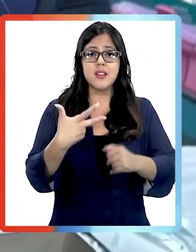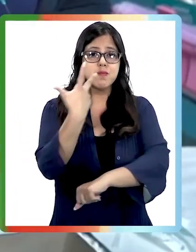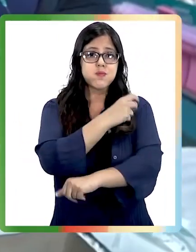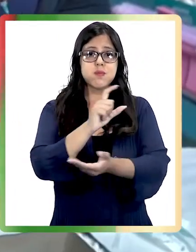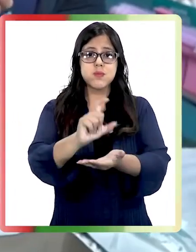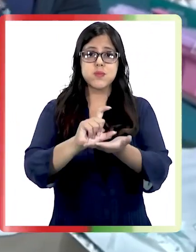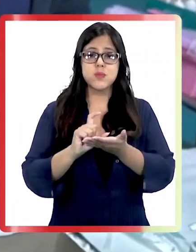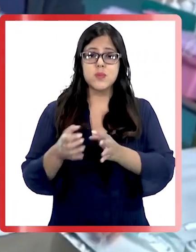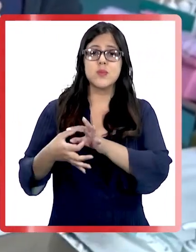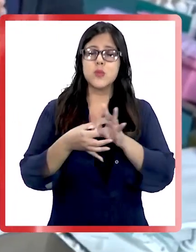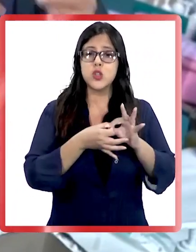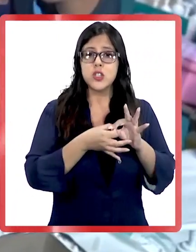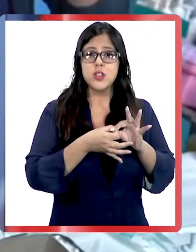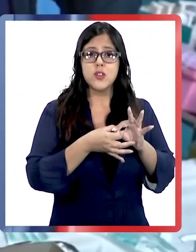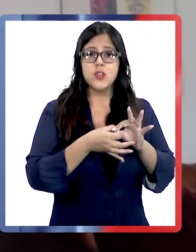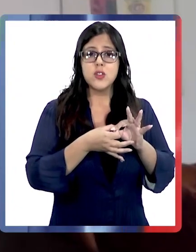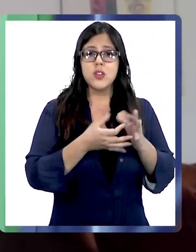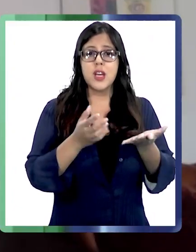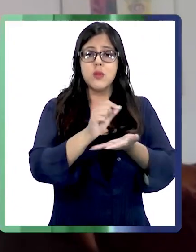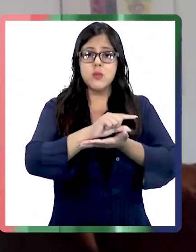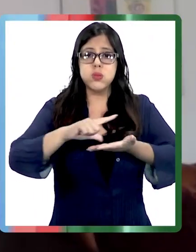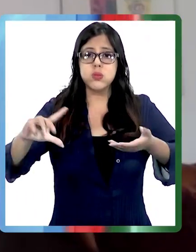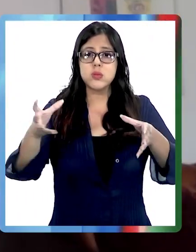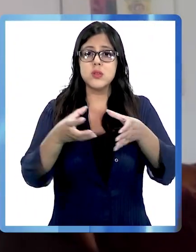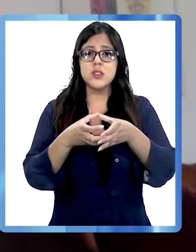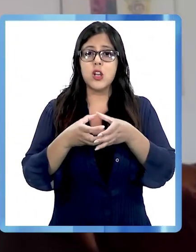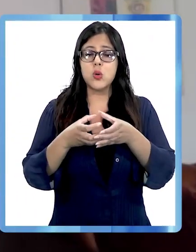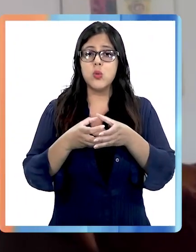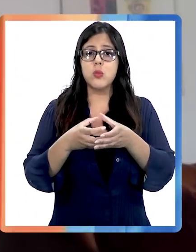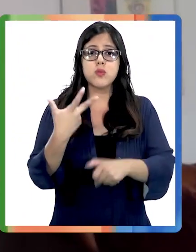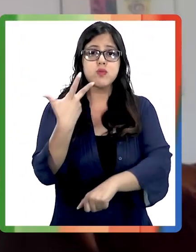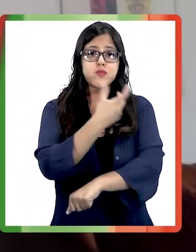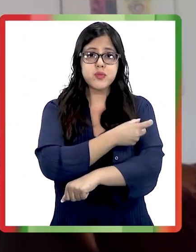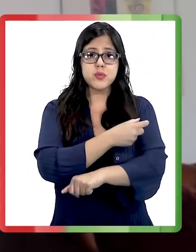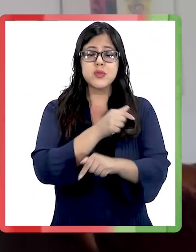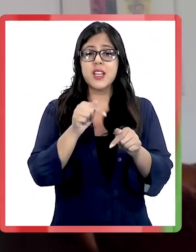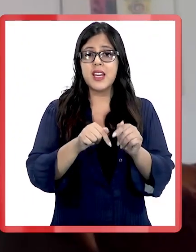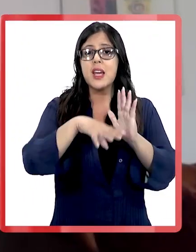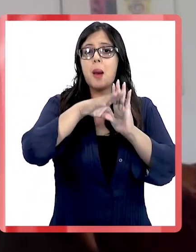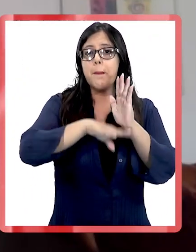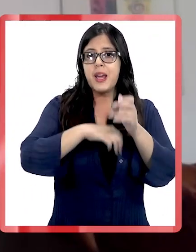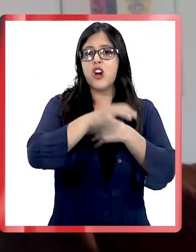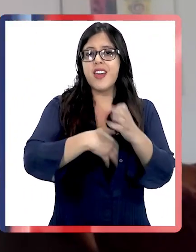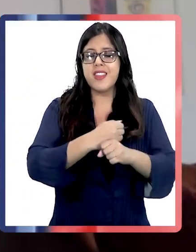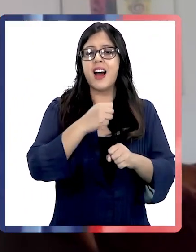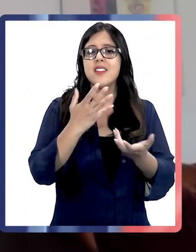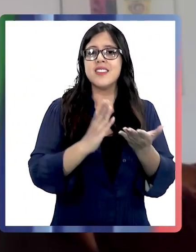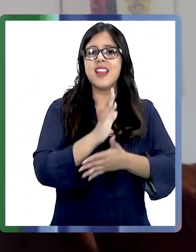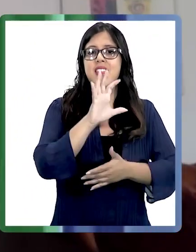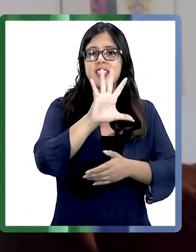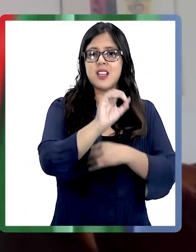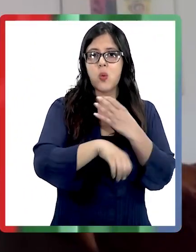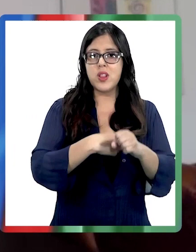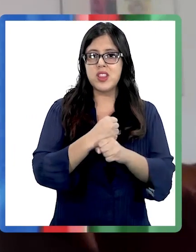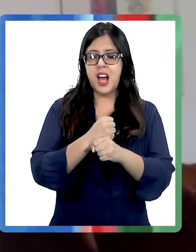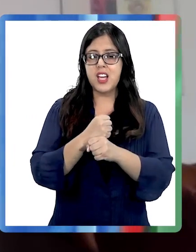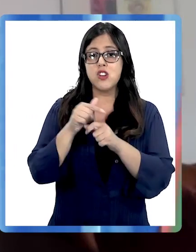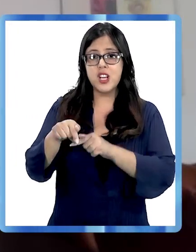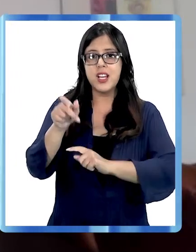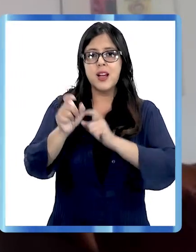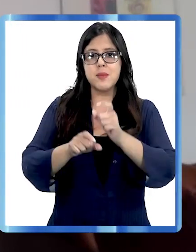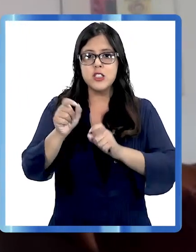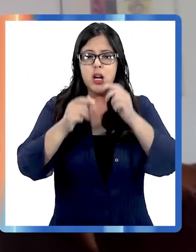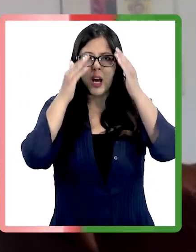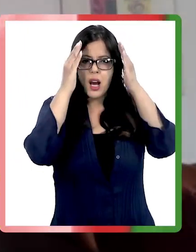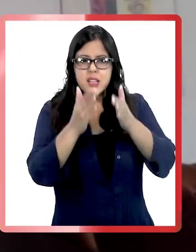el tema de vacunas, a raíz del relanzamiento y del aumento de los grupos a vacunar, que bajamos la edad a los 50 años, y de que la